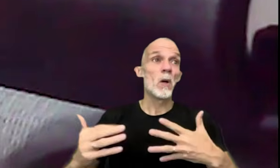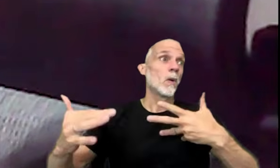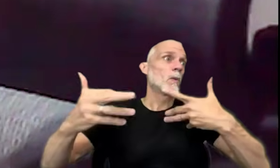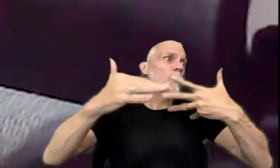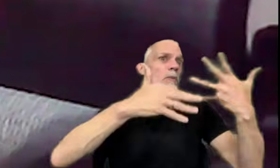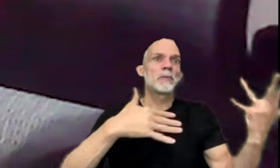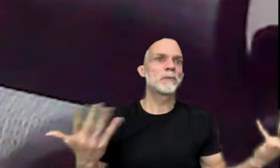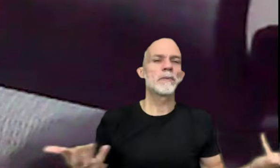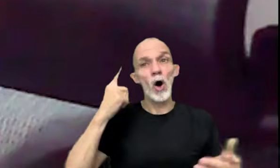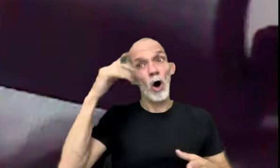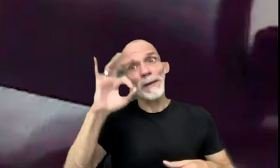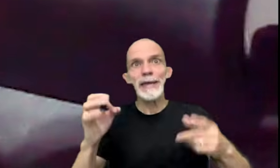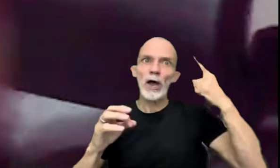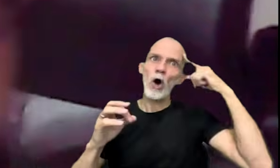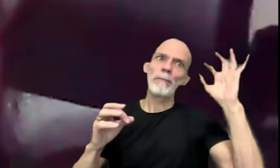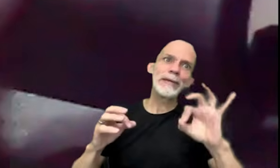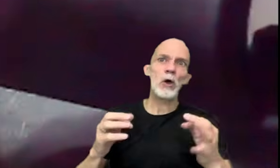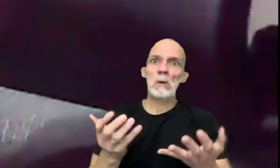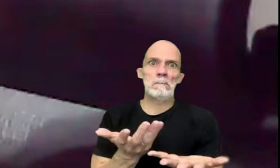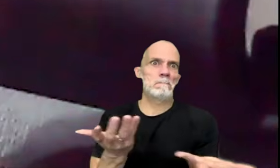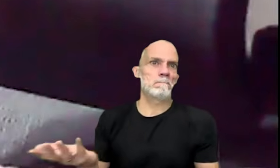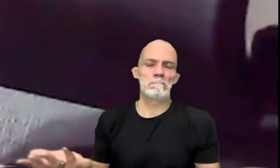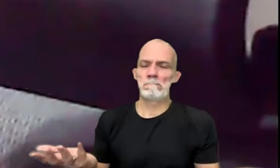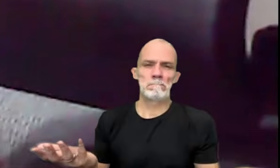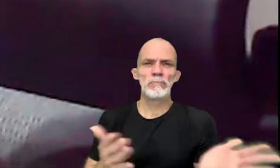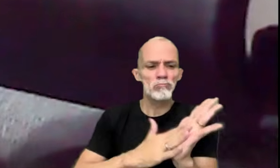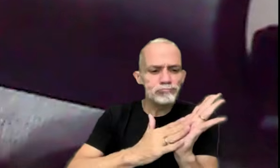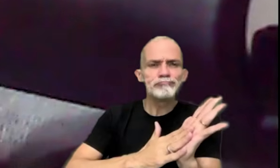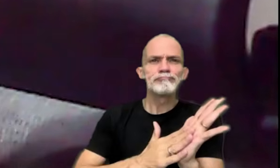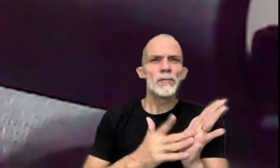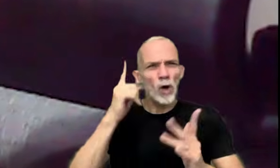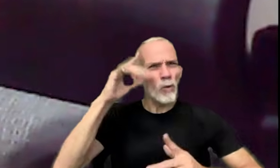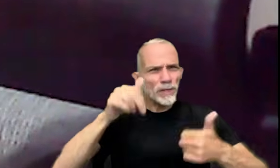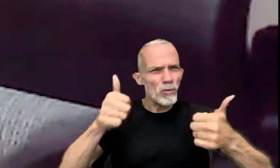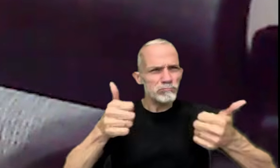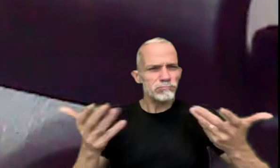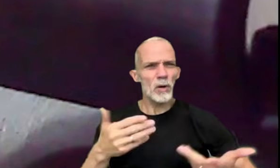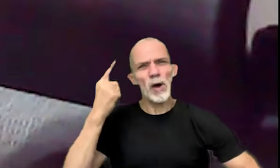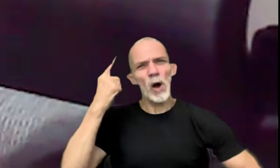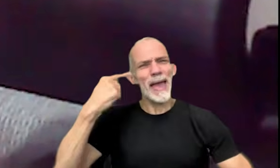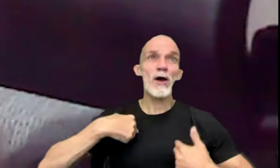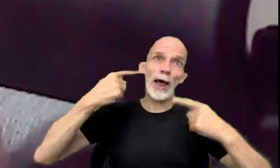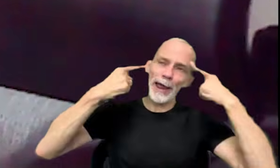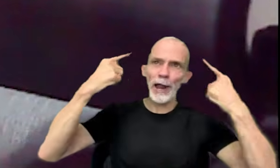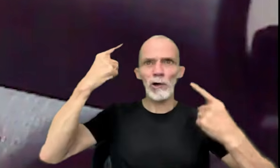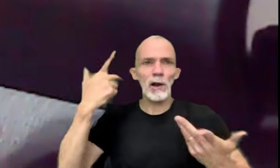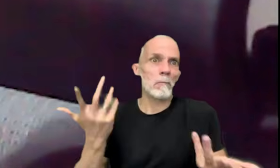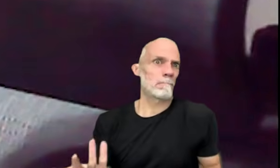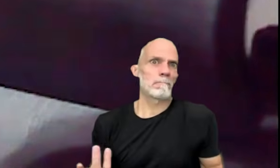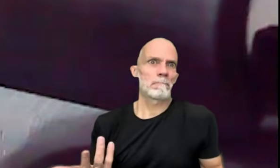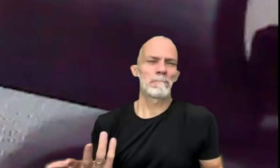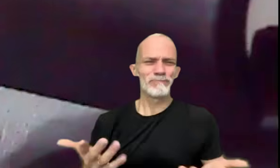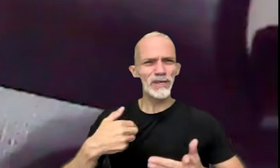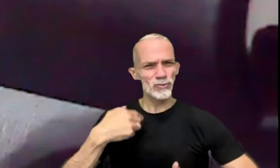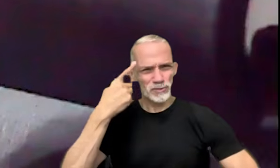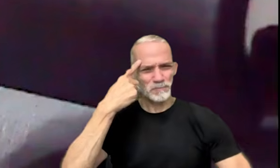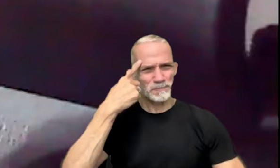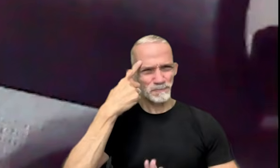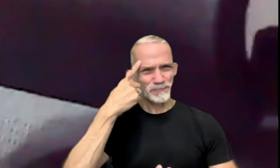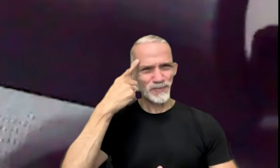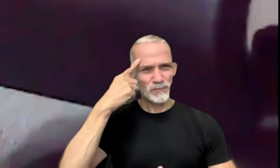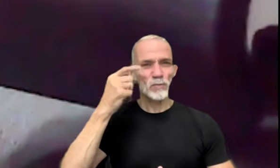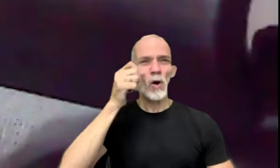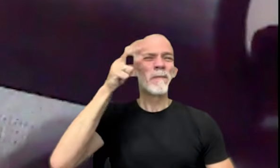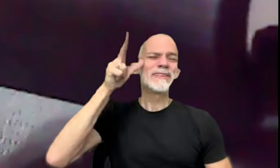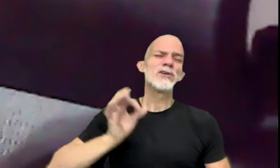es algo que opina alguien. Sí, Entonces, correcto. bárbaro, nosotros somos, ¿qué es lo que yo siempre digo, no? Yo me pongo,